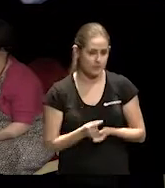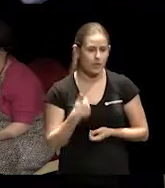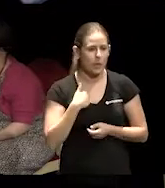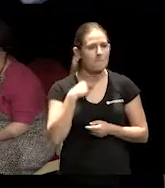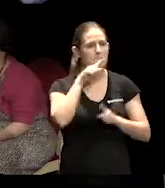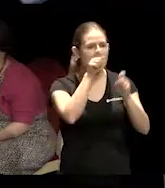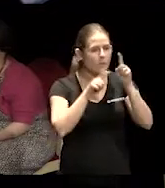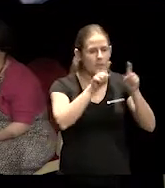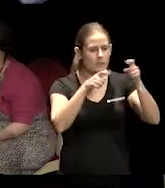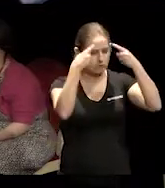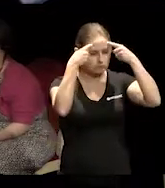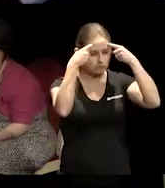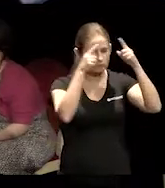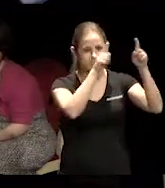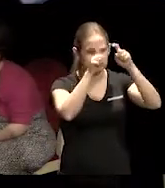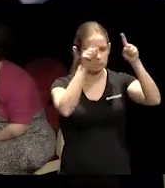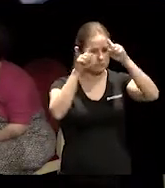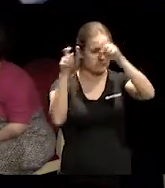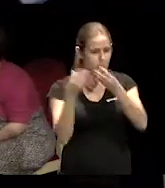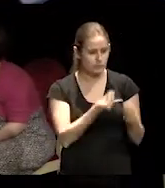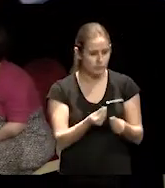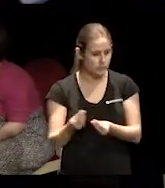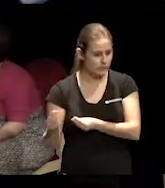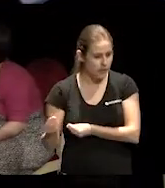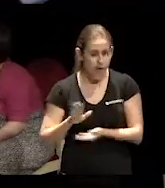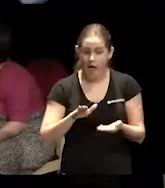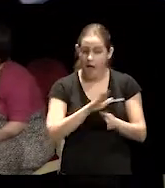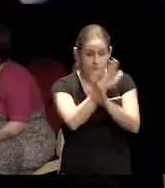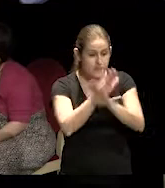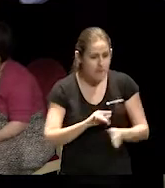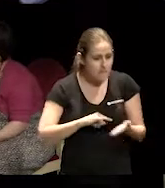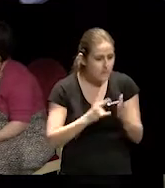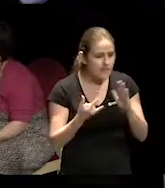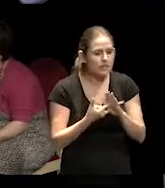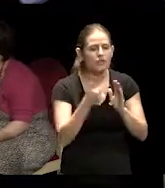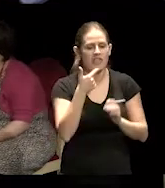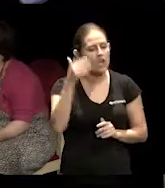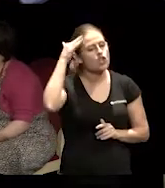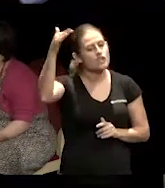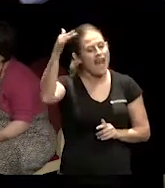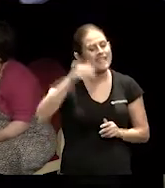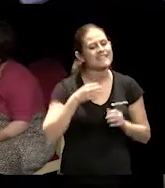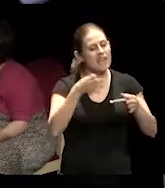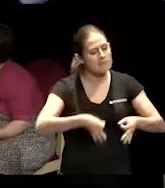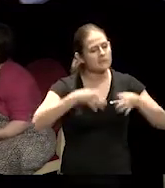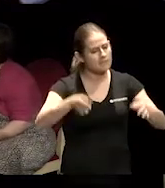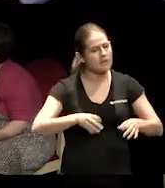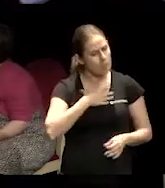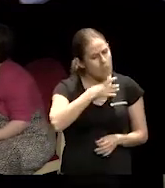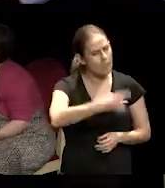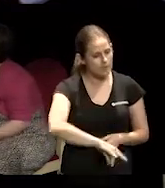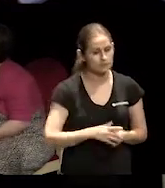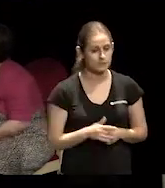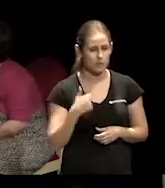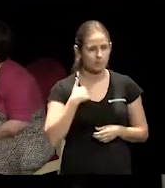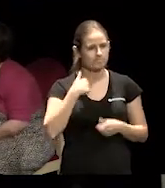en mi cabeza hasta dar finalmente con el proyecto DAP, Dreaming is always possible, soñar siempre es posible. Esta premisa de la que yo